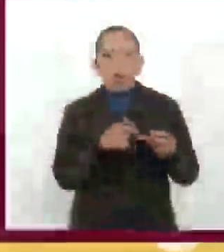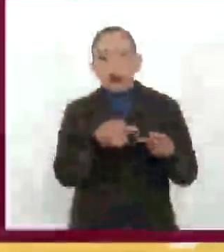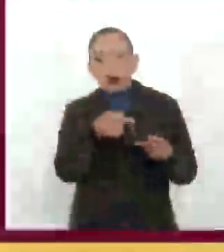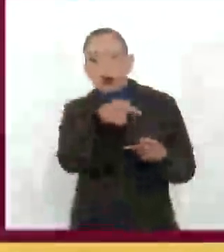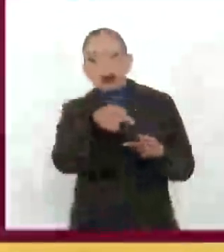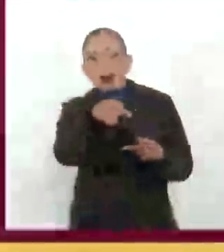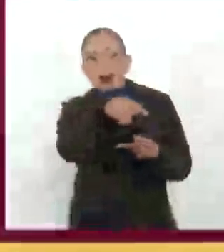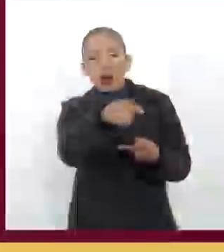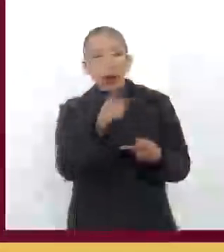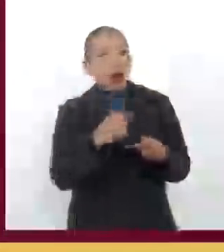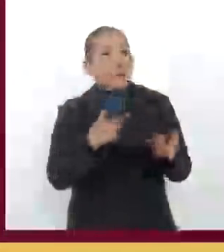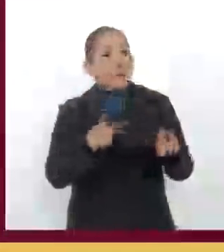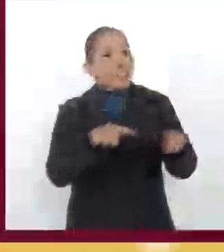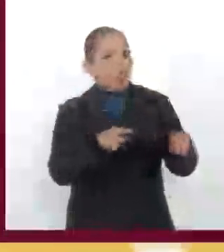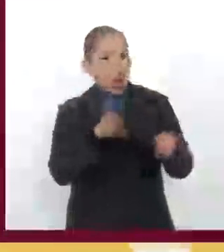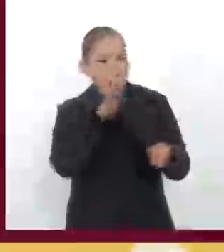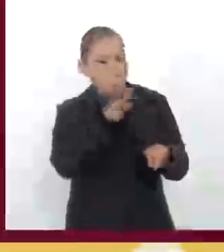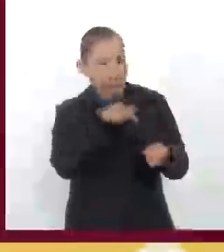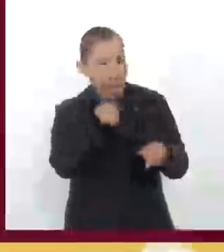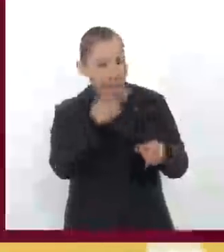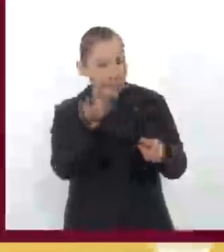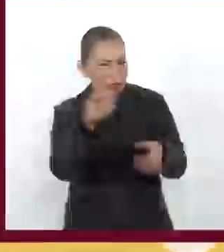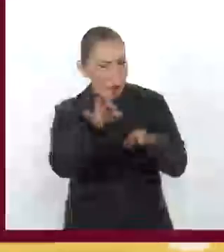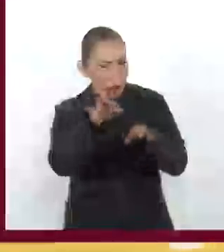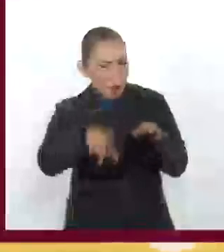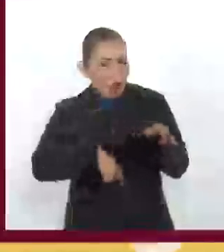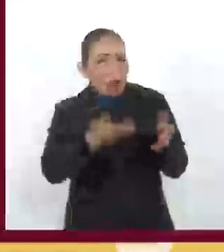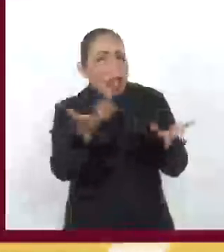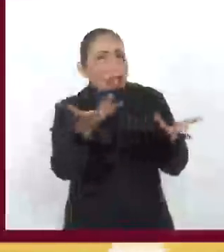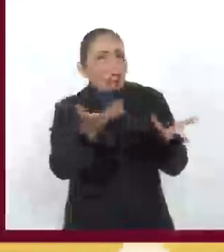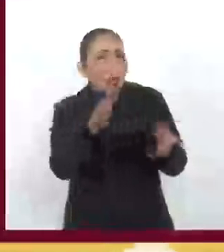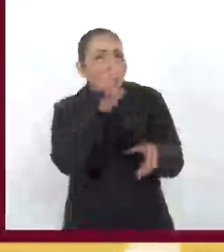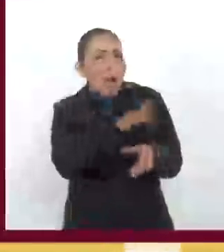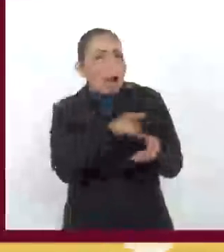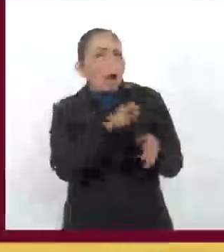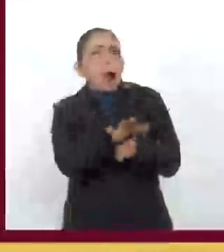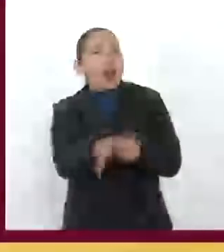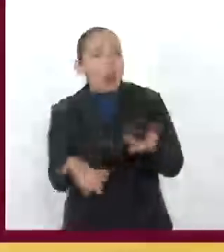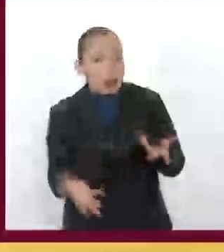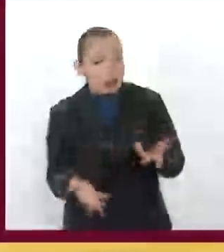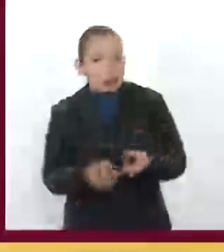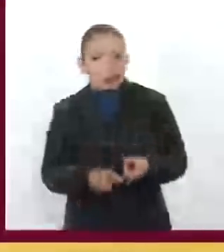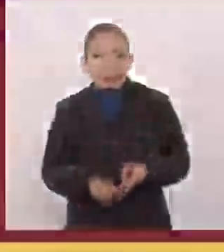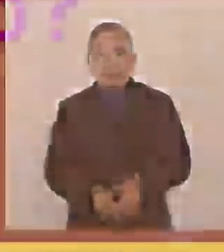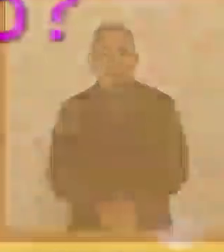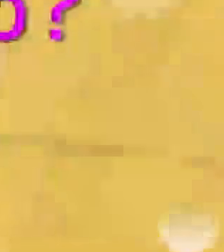¿Cómo fue la actuación de la servidora pública o del servidor público?